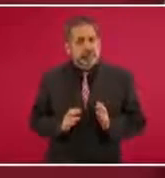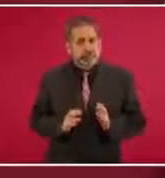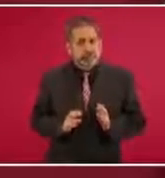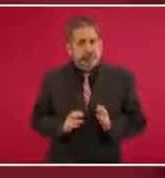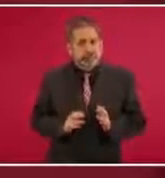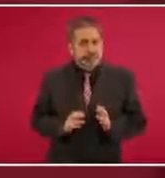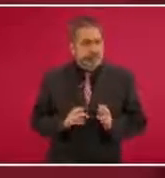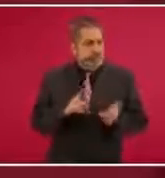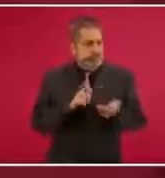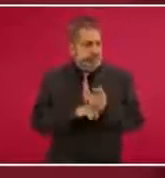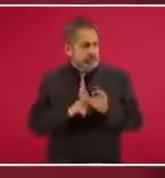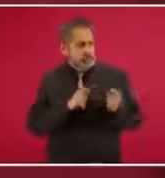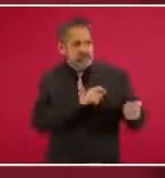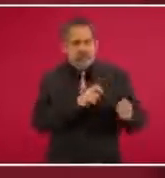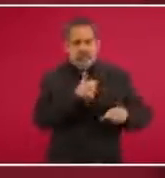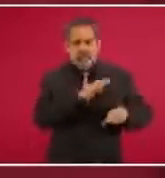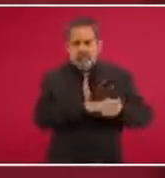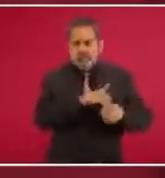administrativa